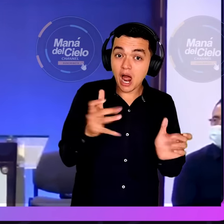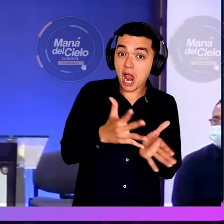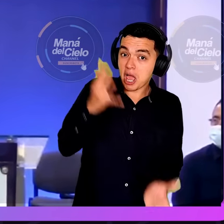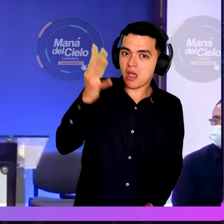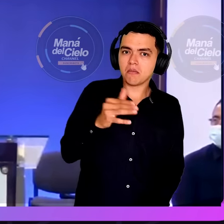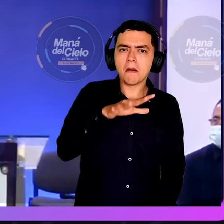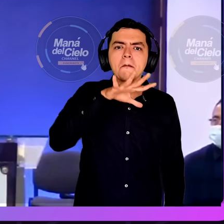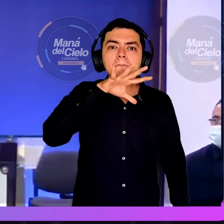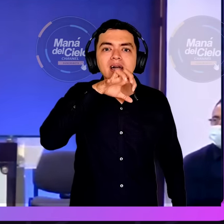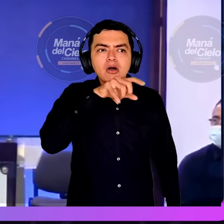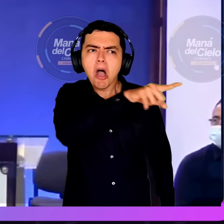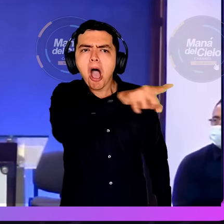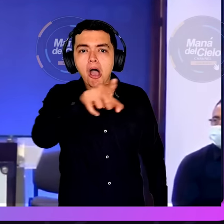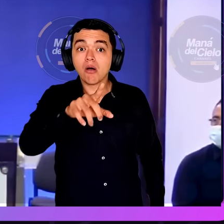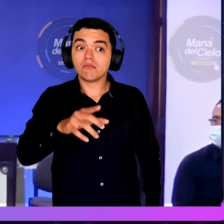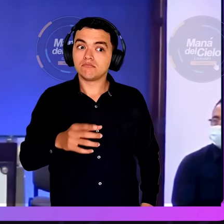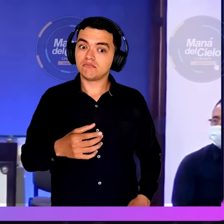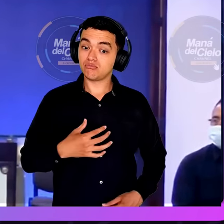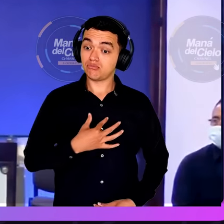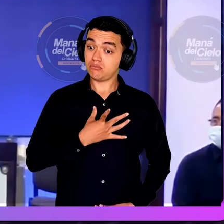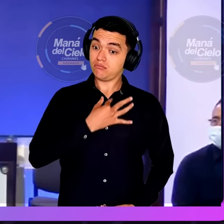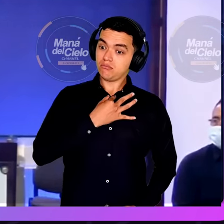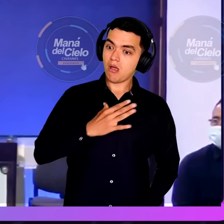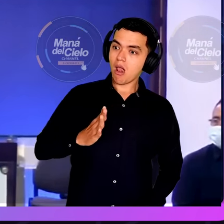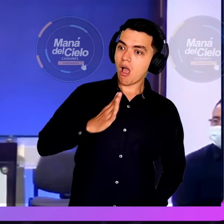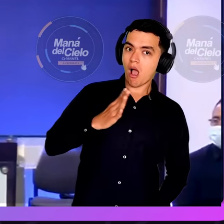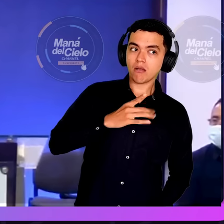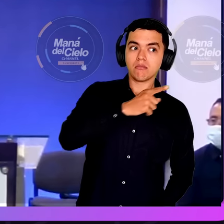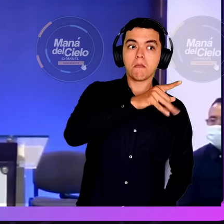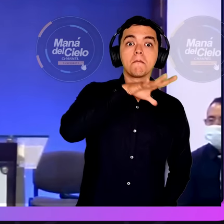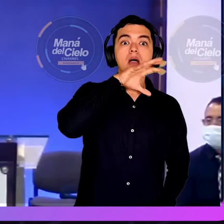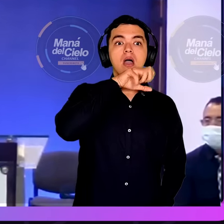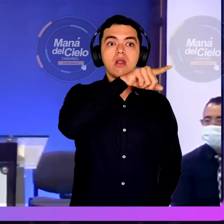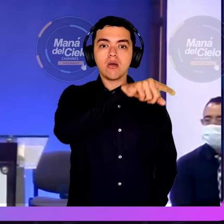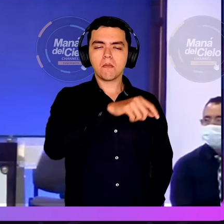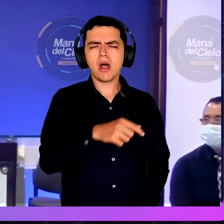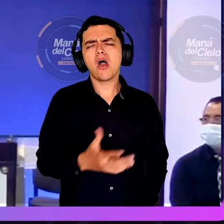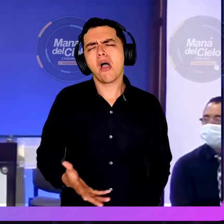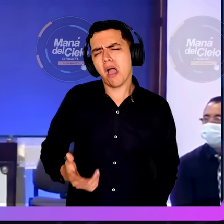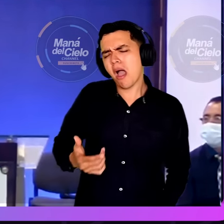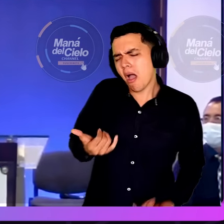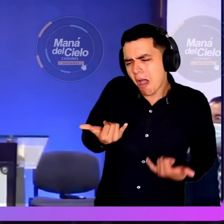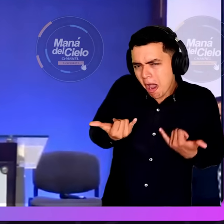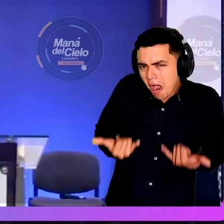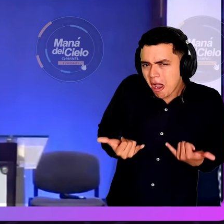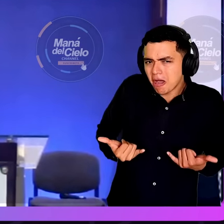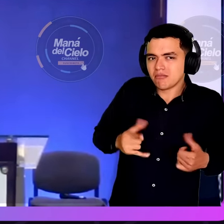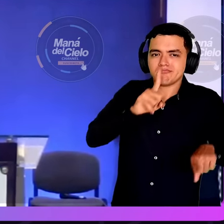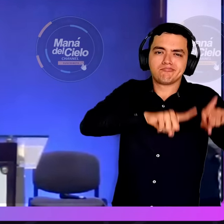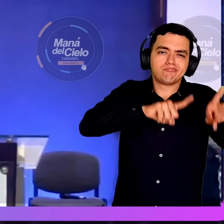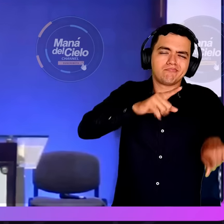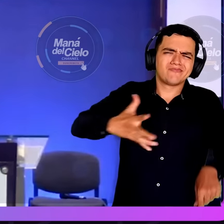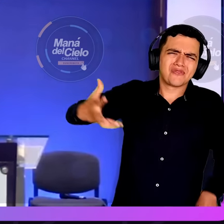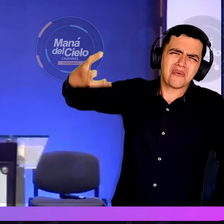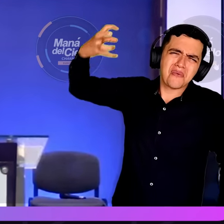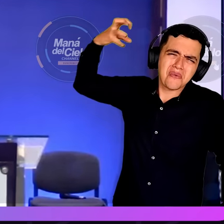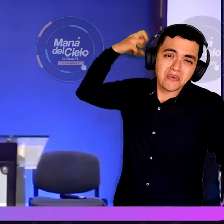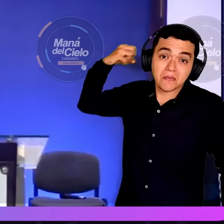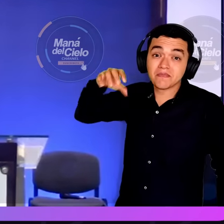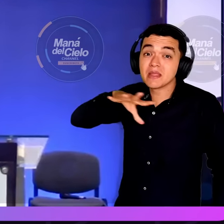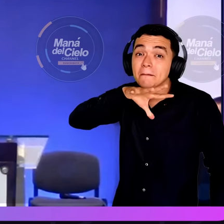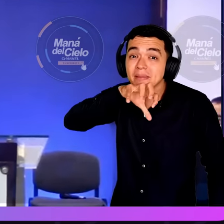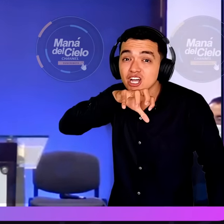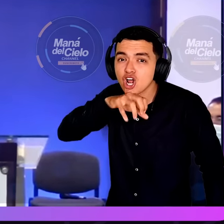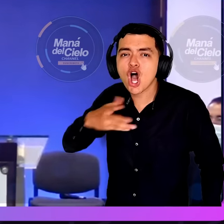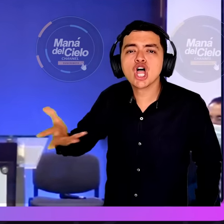Escúcheme esto, un perro. Claro que los perros hoy en día están viviendo mejor que los seres humanos. Pero en esos tiempos, un perro, hermano, un